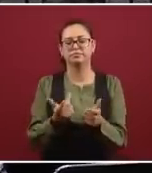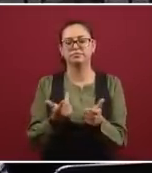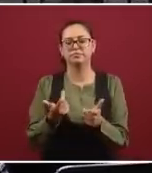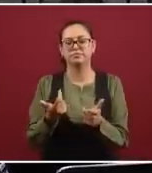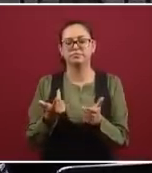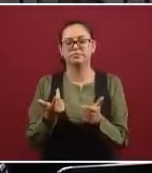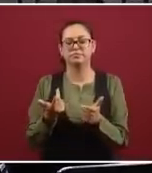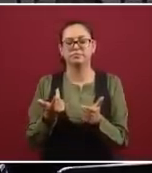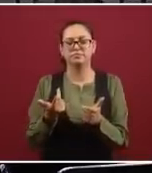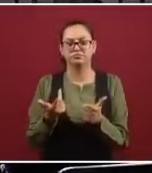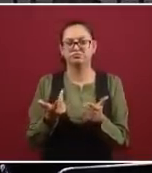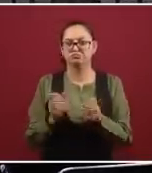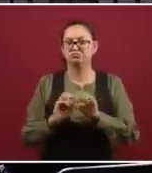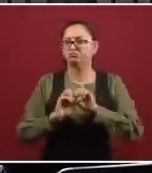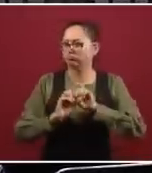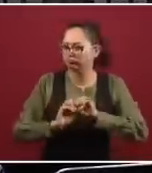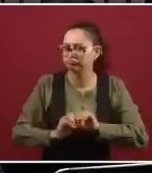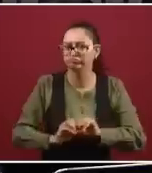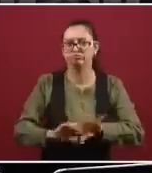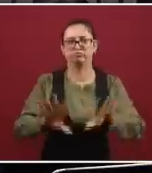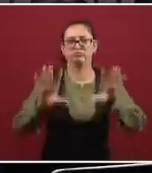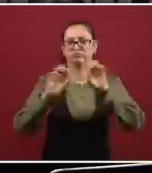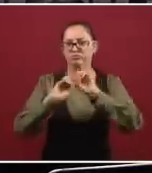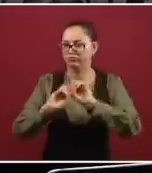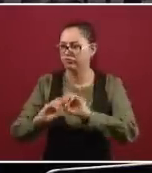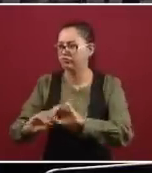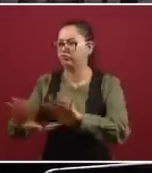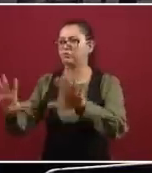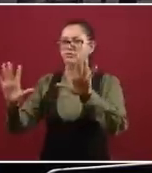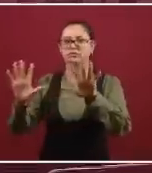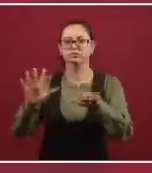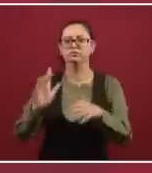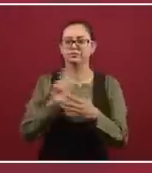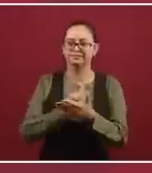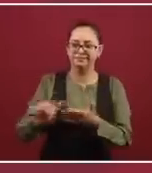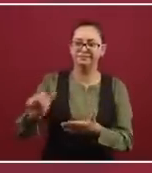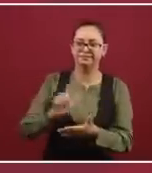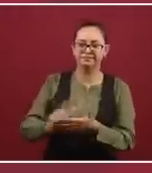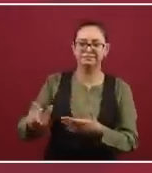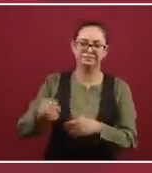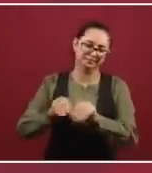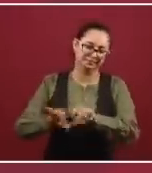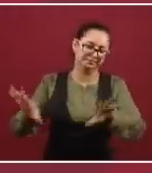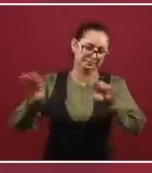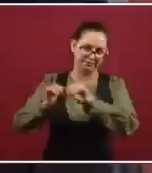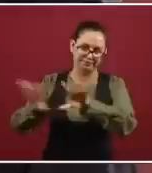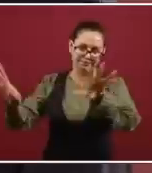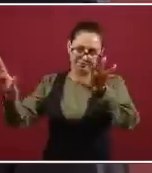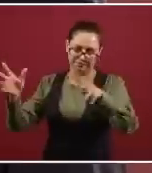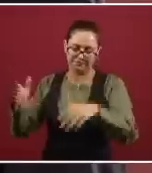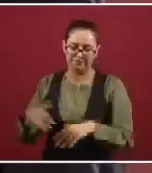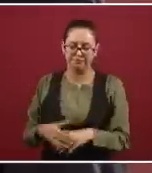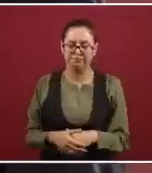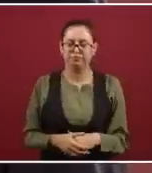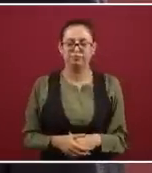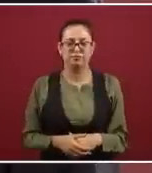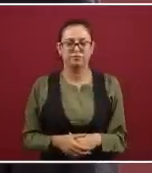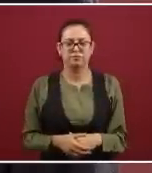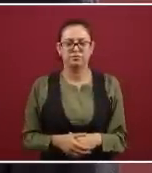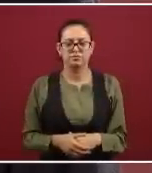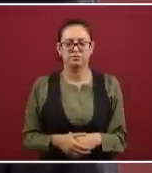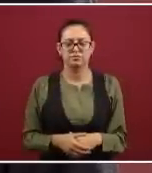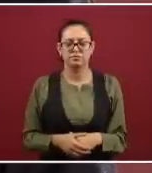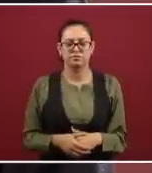se ocupen los tiempos, los espacios. Con esta campaña